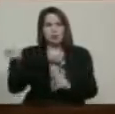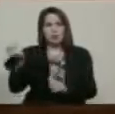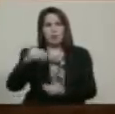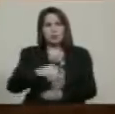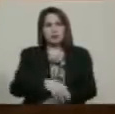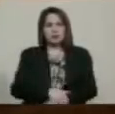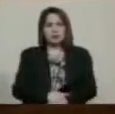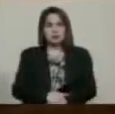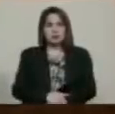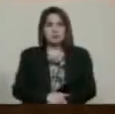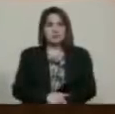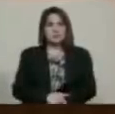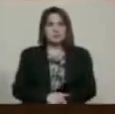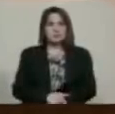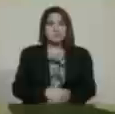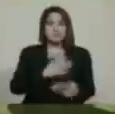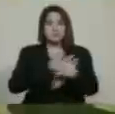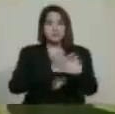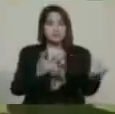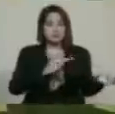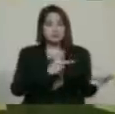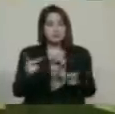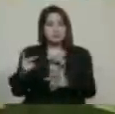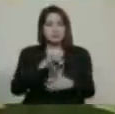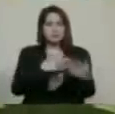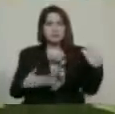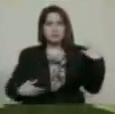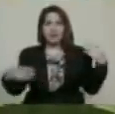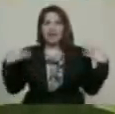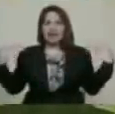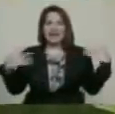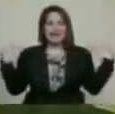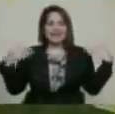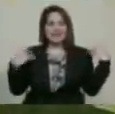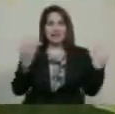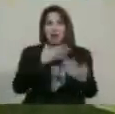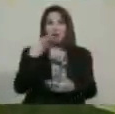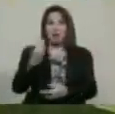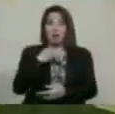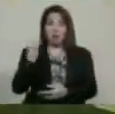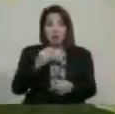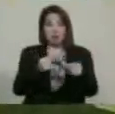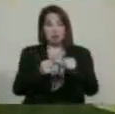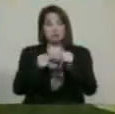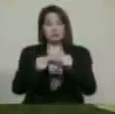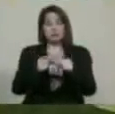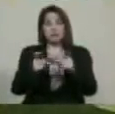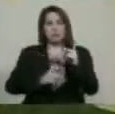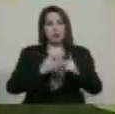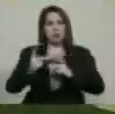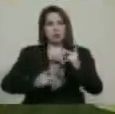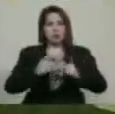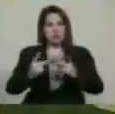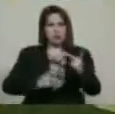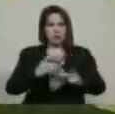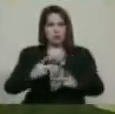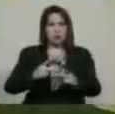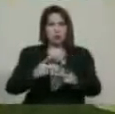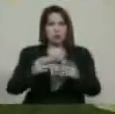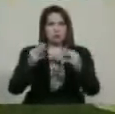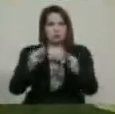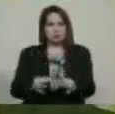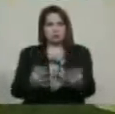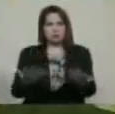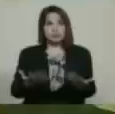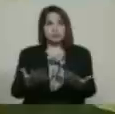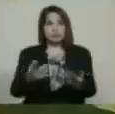Así es, presidente. Adelante, devolvemos el pase con esta alegría y con esta juventud que sigue en la productividad, en el producir en concreto y, por